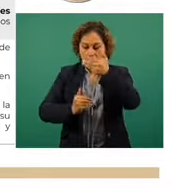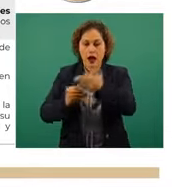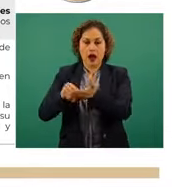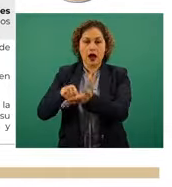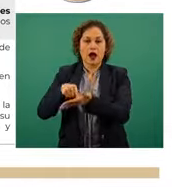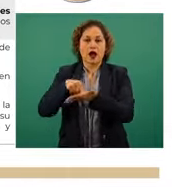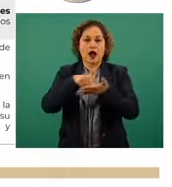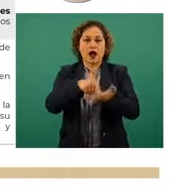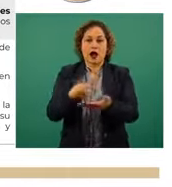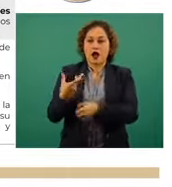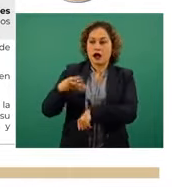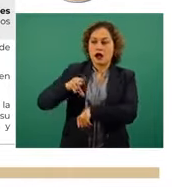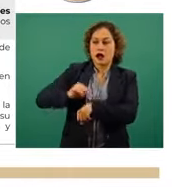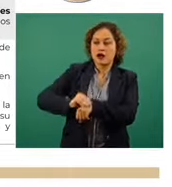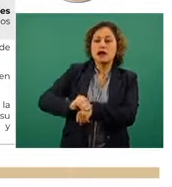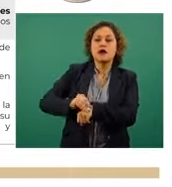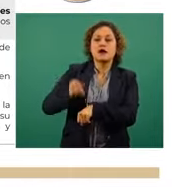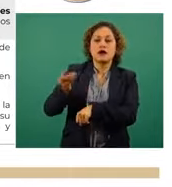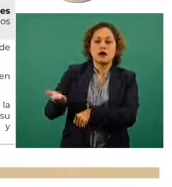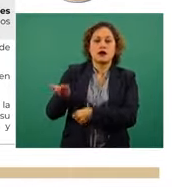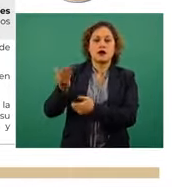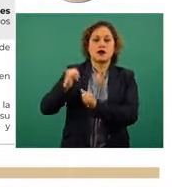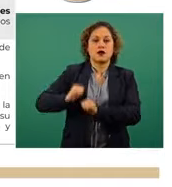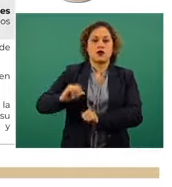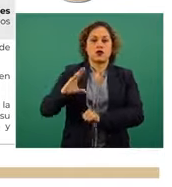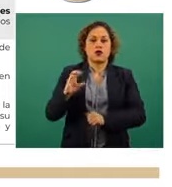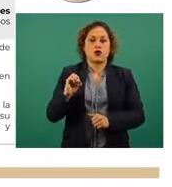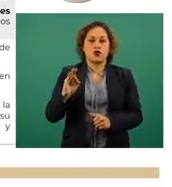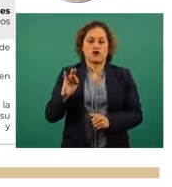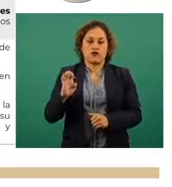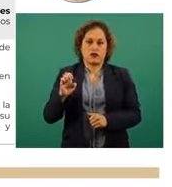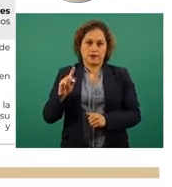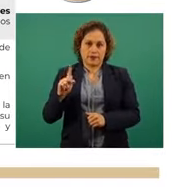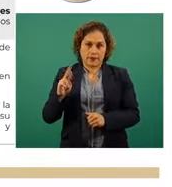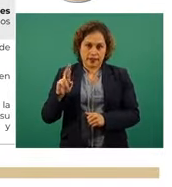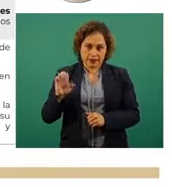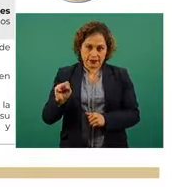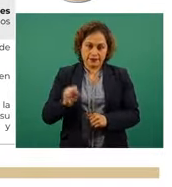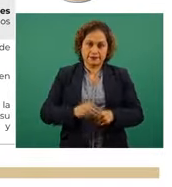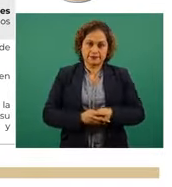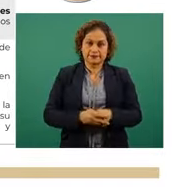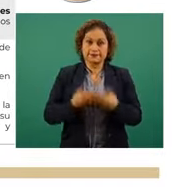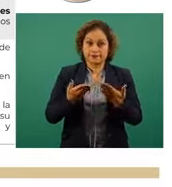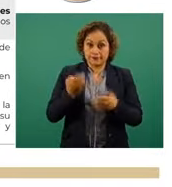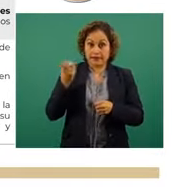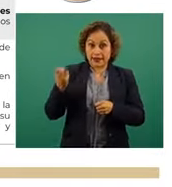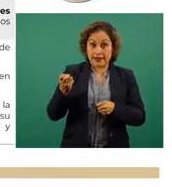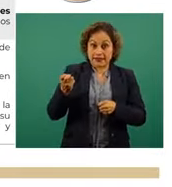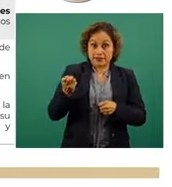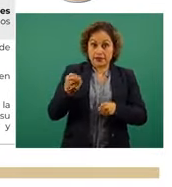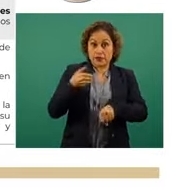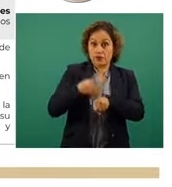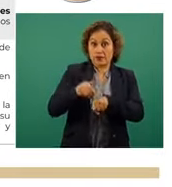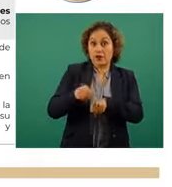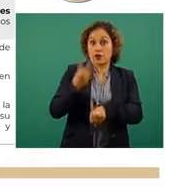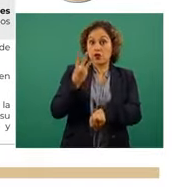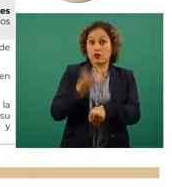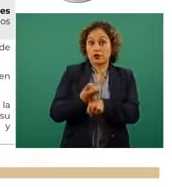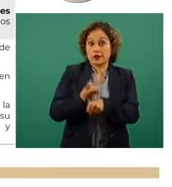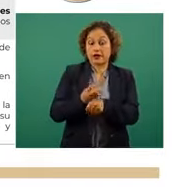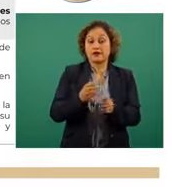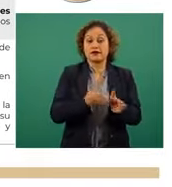solicitud de autorización de emergencia ante COFEPRIS. En este estudio de fase 3 participan